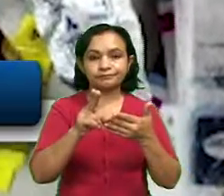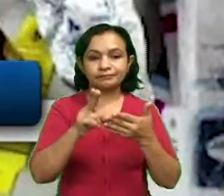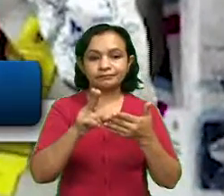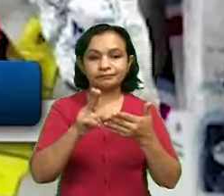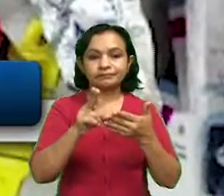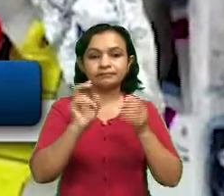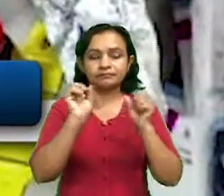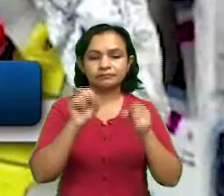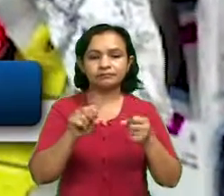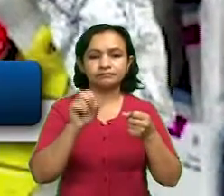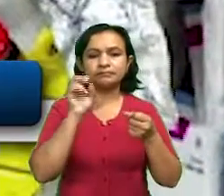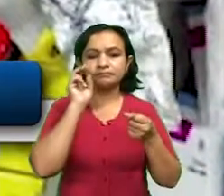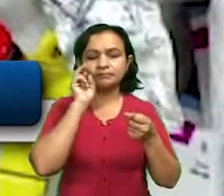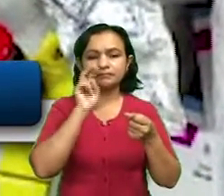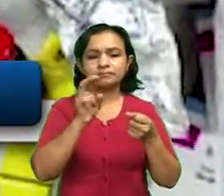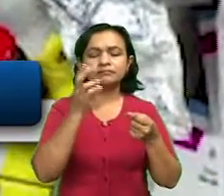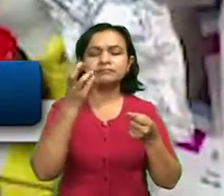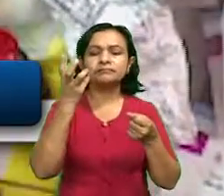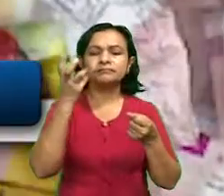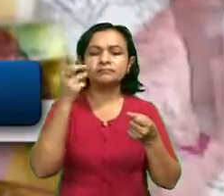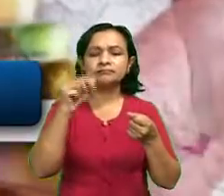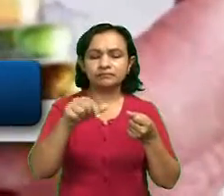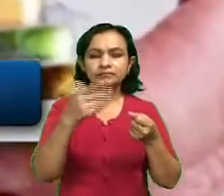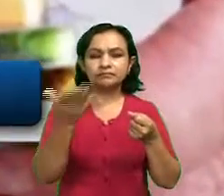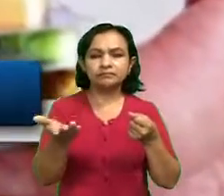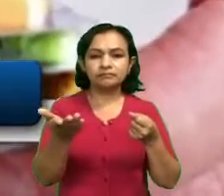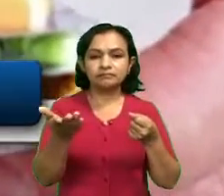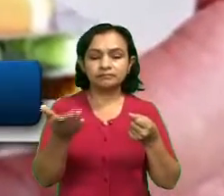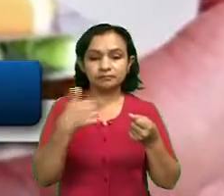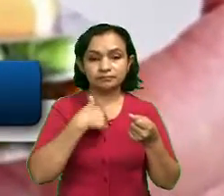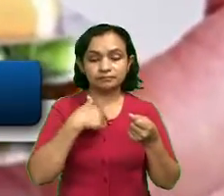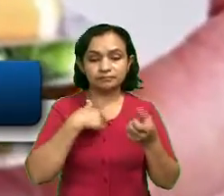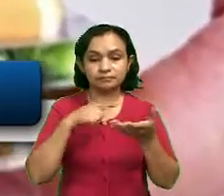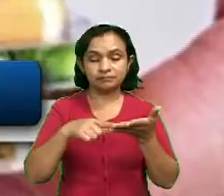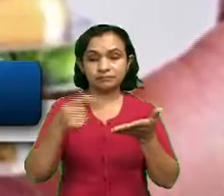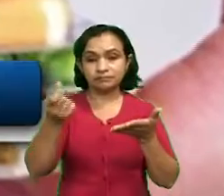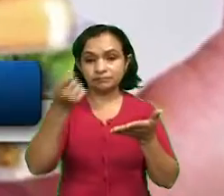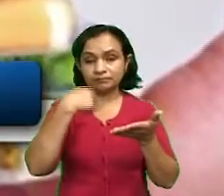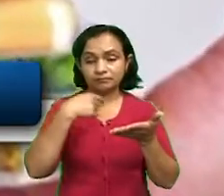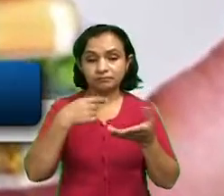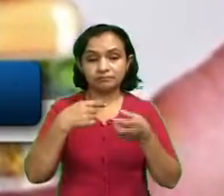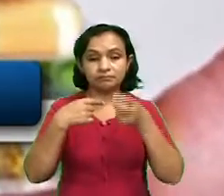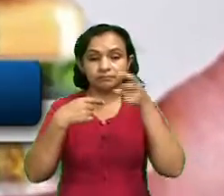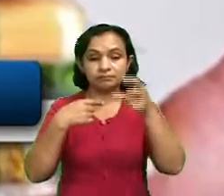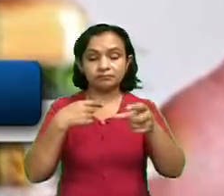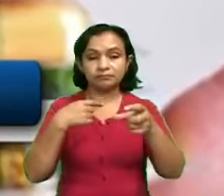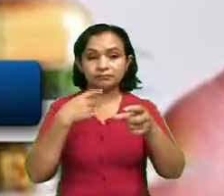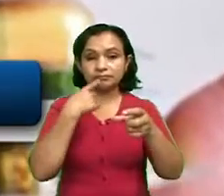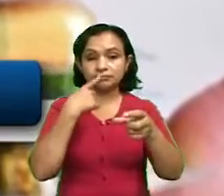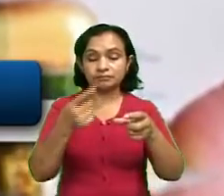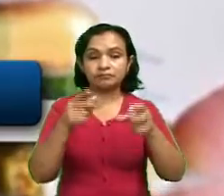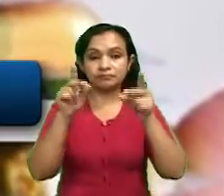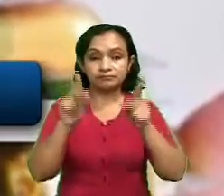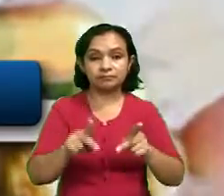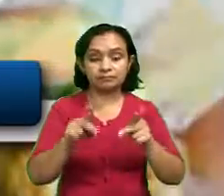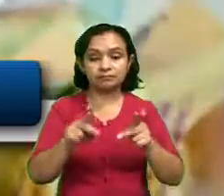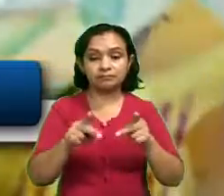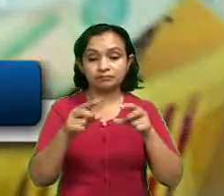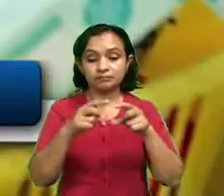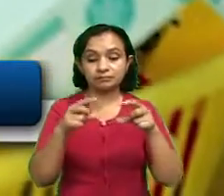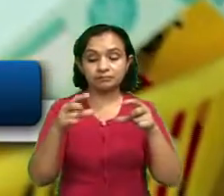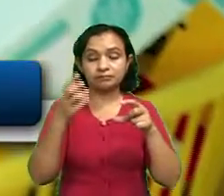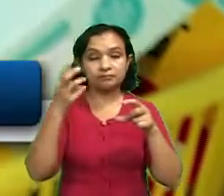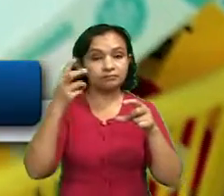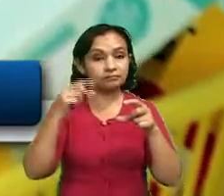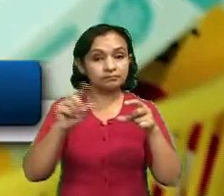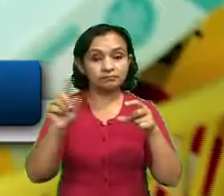pero le puede preguntar qué fecha de vencimiento. Se supone que yo como farmacéutico al momento de entregar un producto le tengo que decir al paciente si el producto no